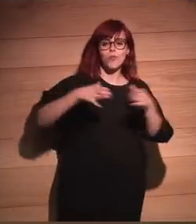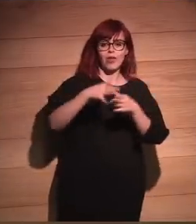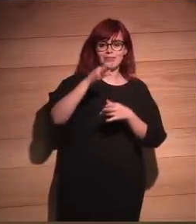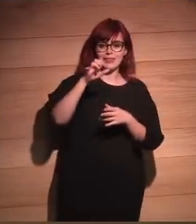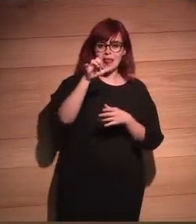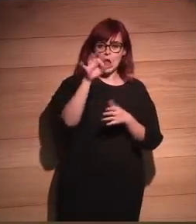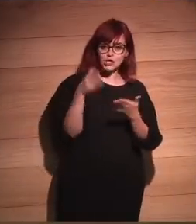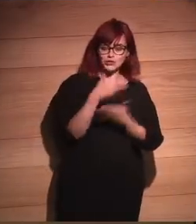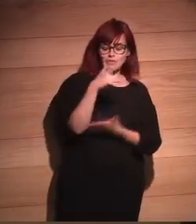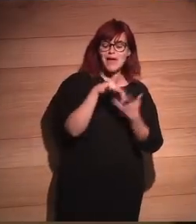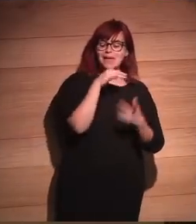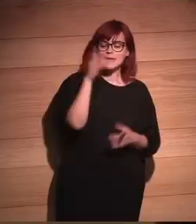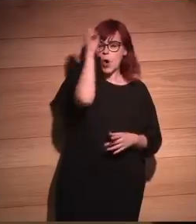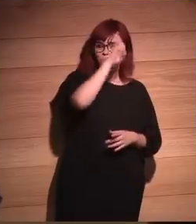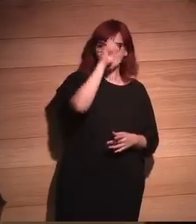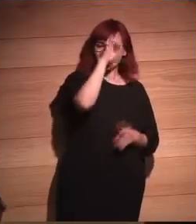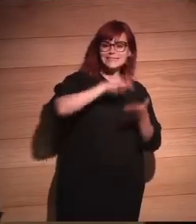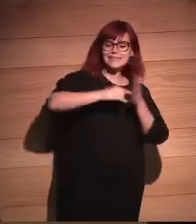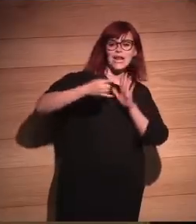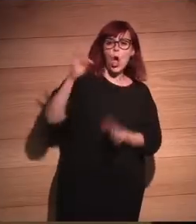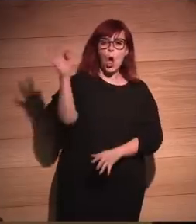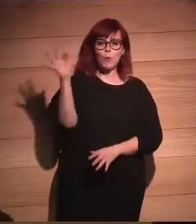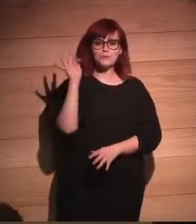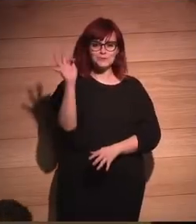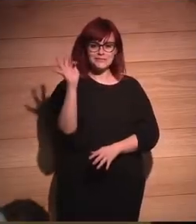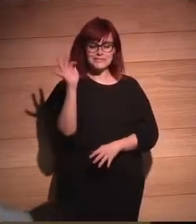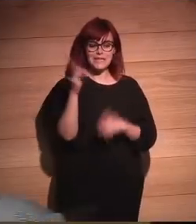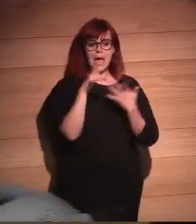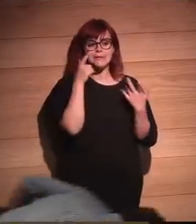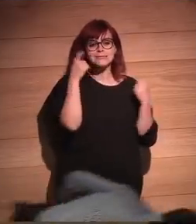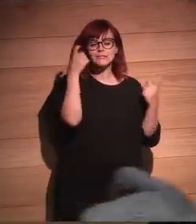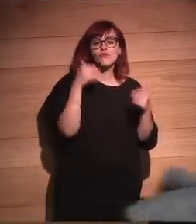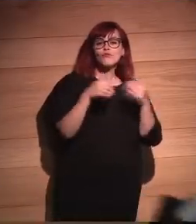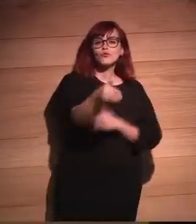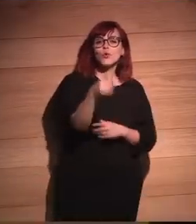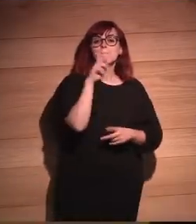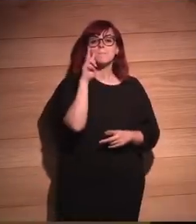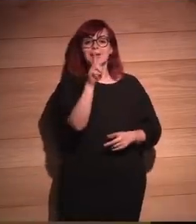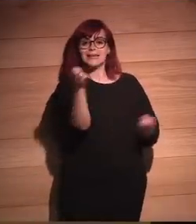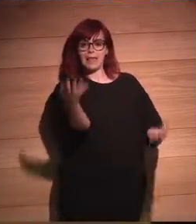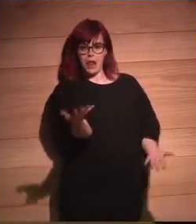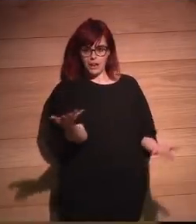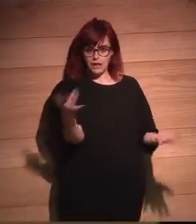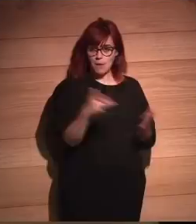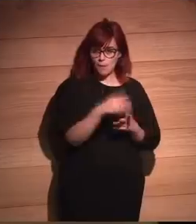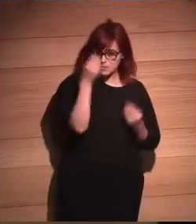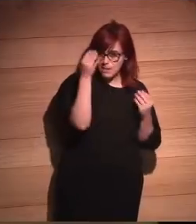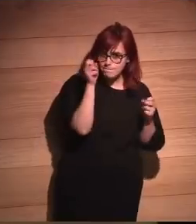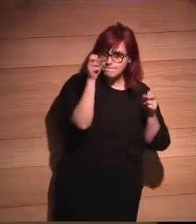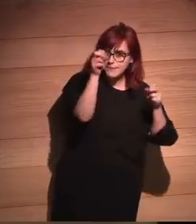que ya somos tecnooptimistas de natural. ¿Cómo veis el futuro? No me digáis ahora que lo veis peor que